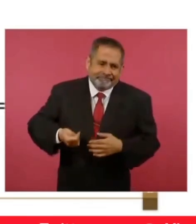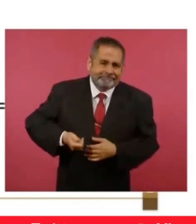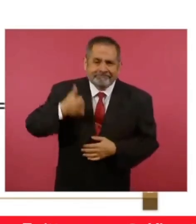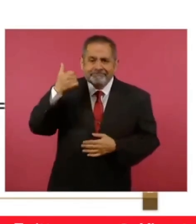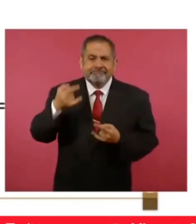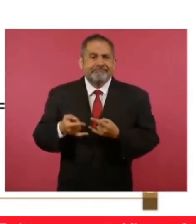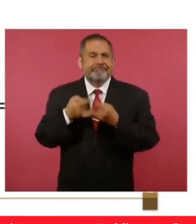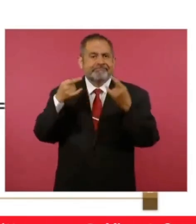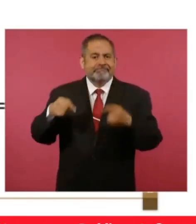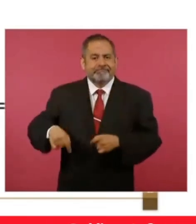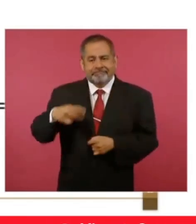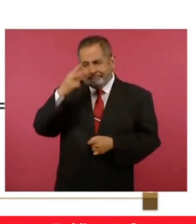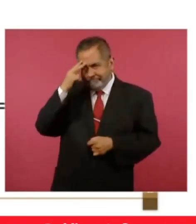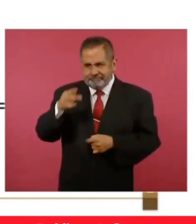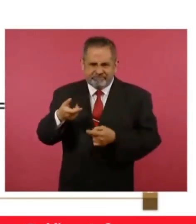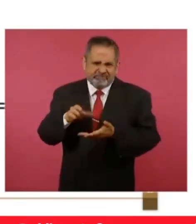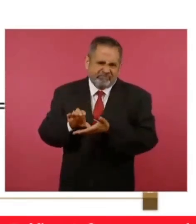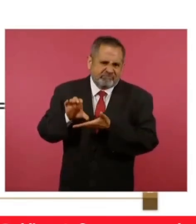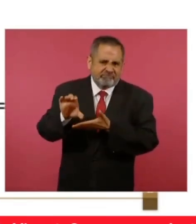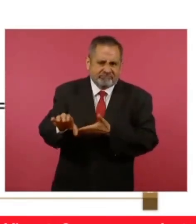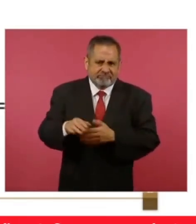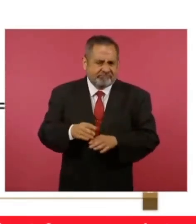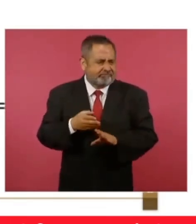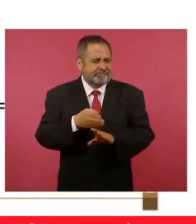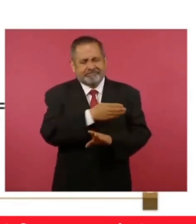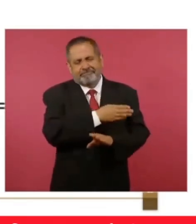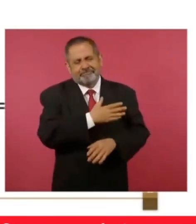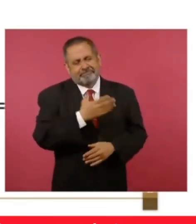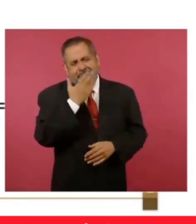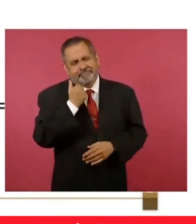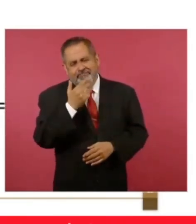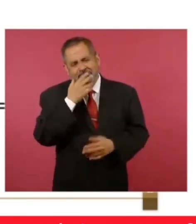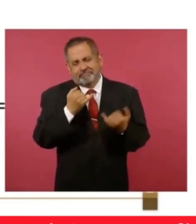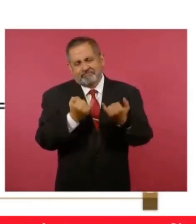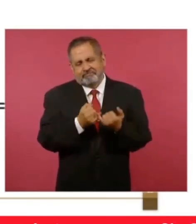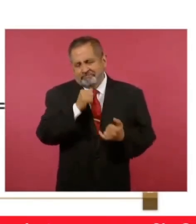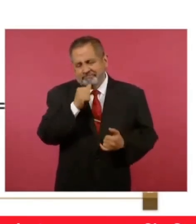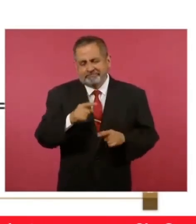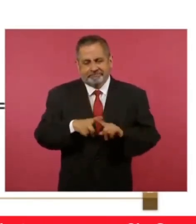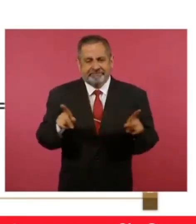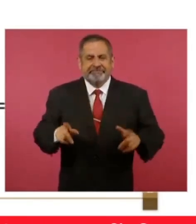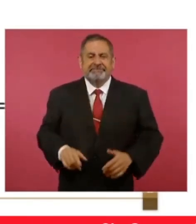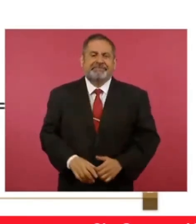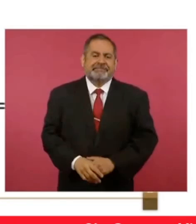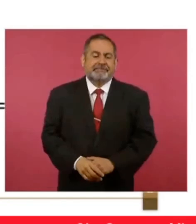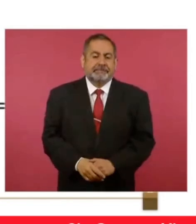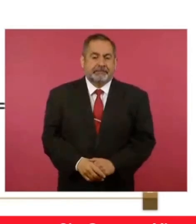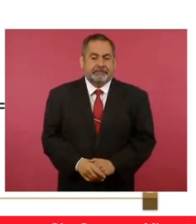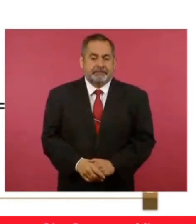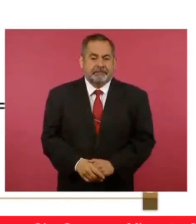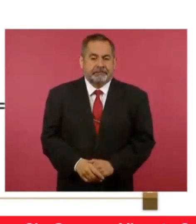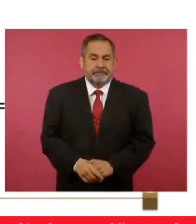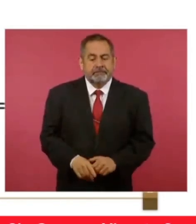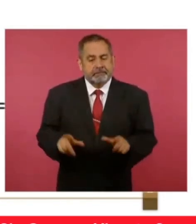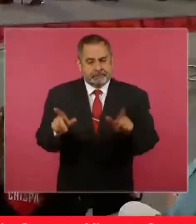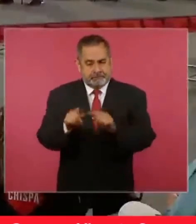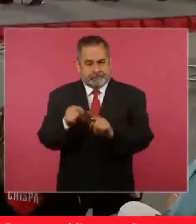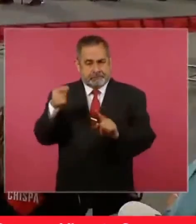sistema eléctrico, y me parece que no van a encontrar una inversión con las mismas características. Para finalizar,